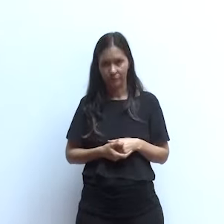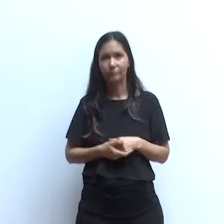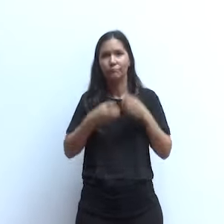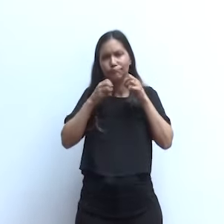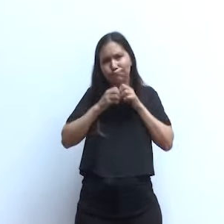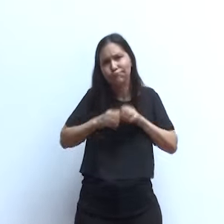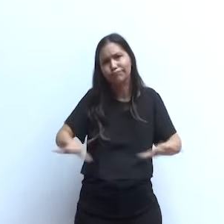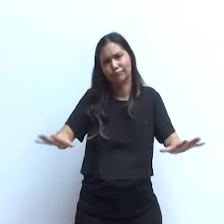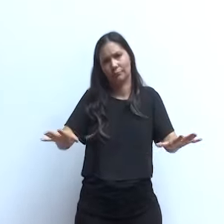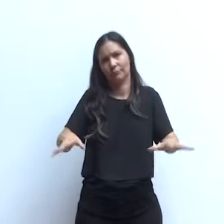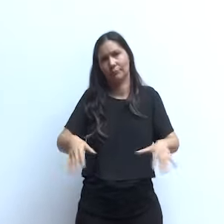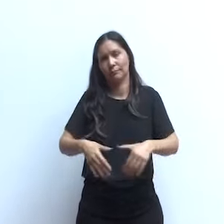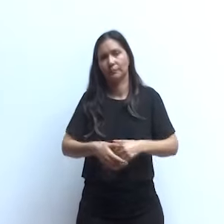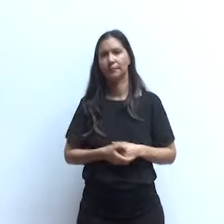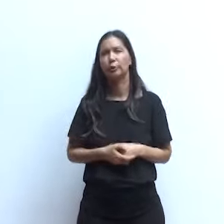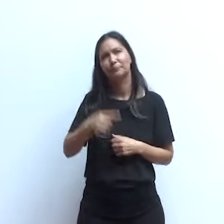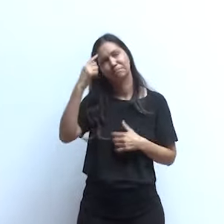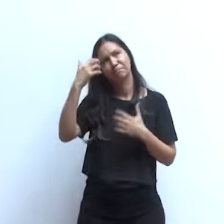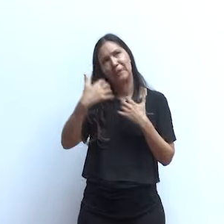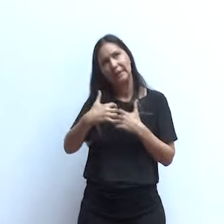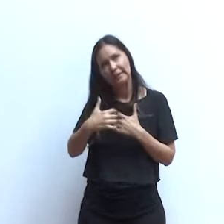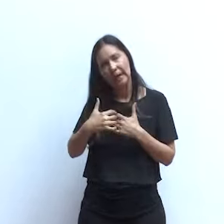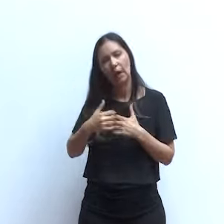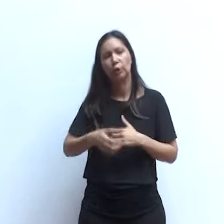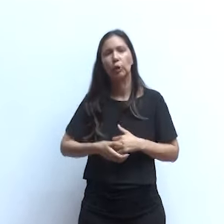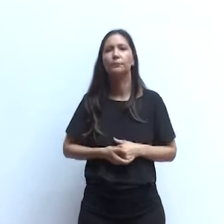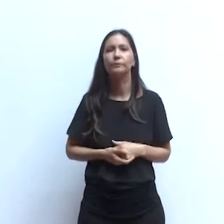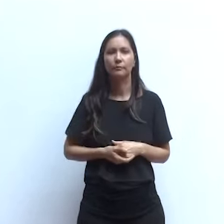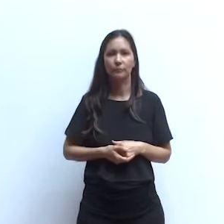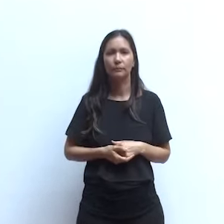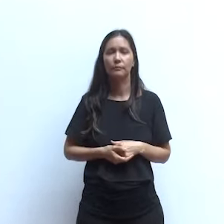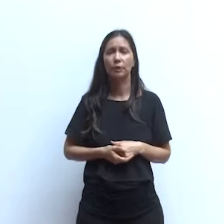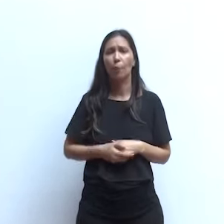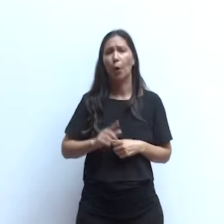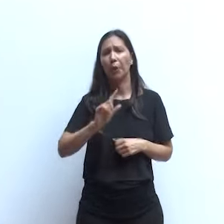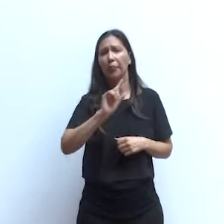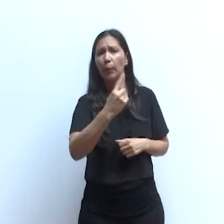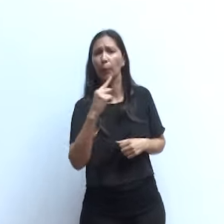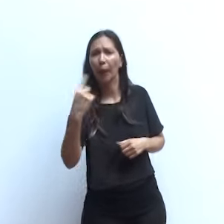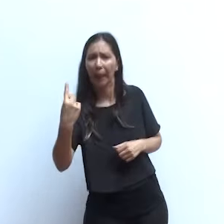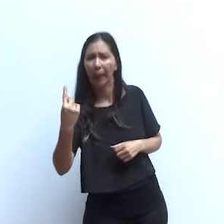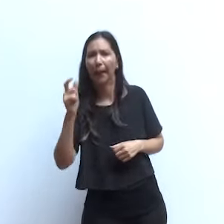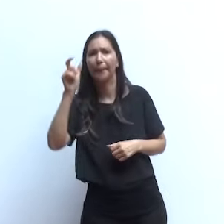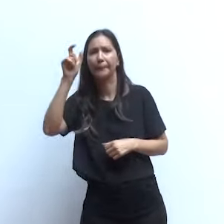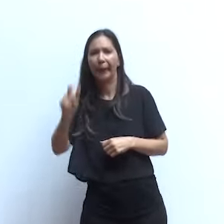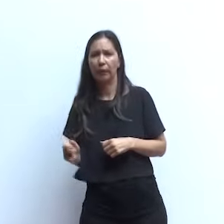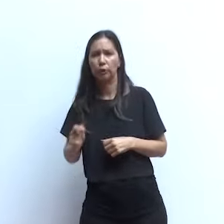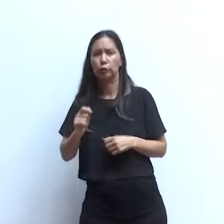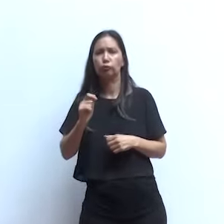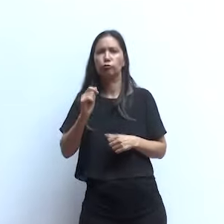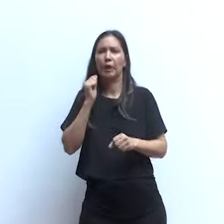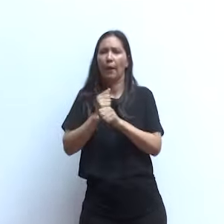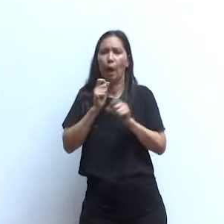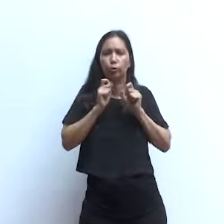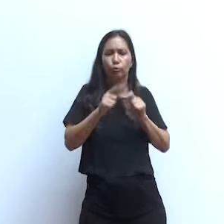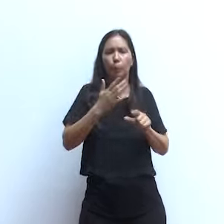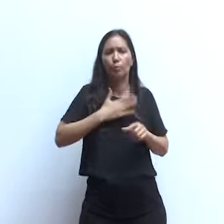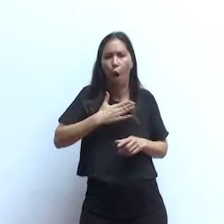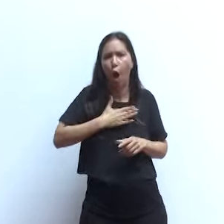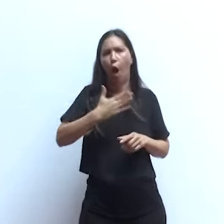no estoy pensando como bien vuo decir no el individualismo el emprendedurismo el autodidactismo el